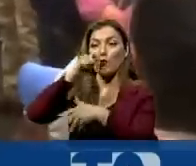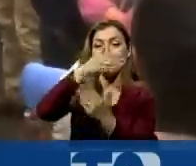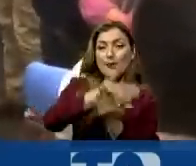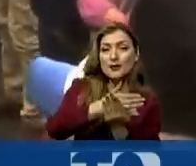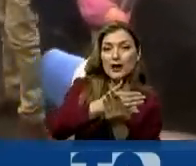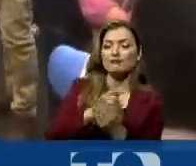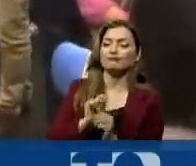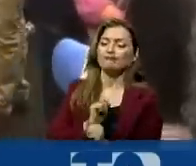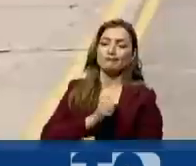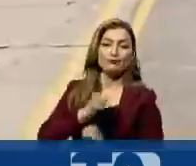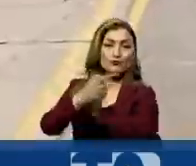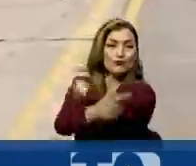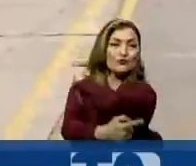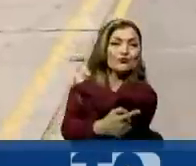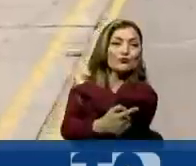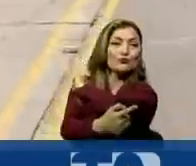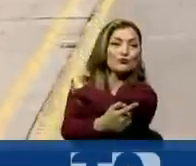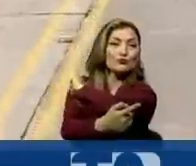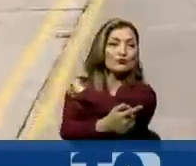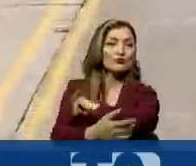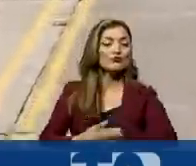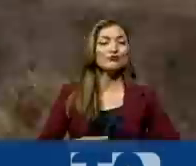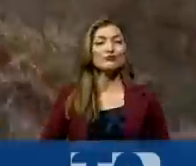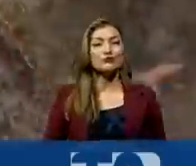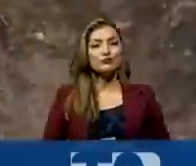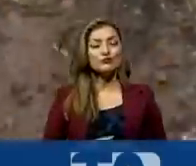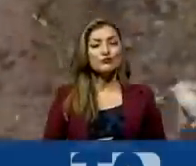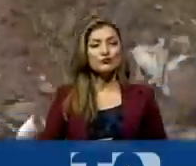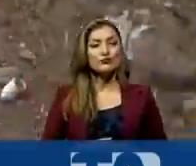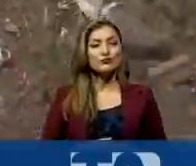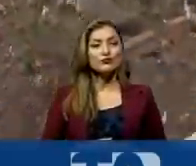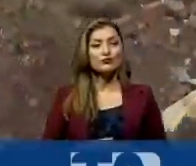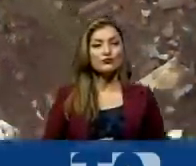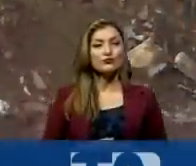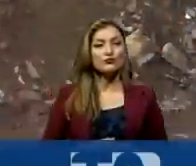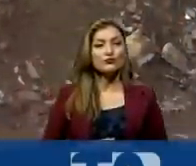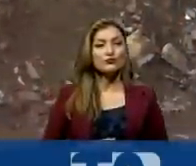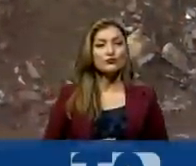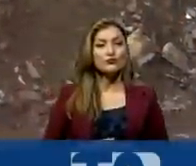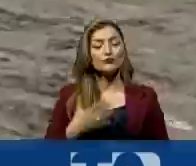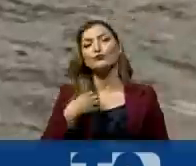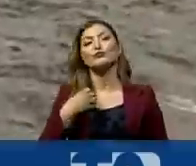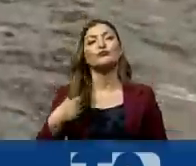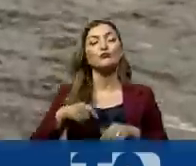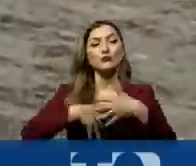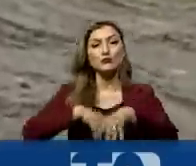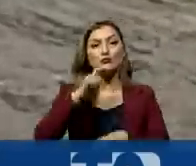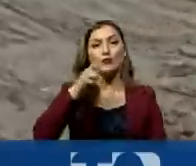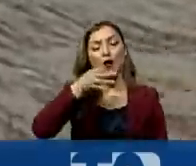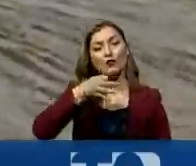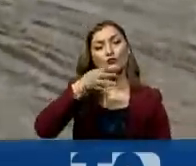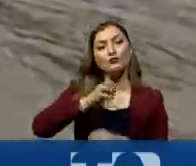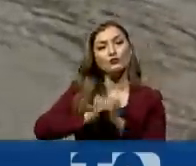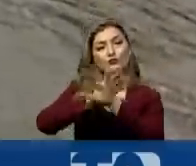y además además hemos visto durante estos días ya no sólo los discursos de reivindicación o con un